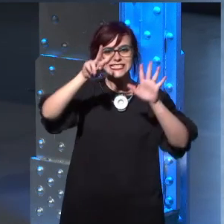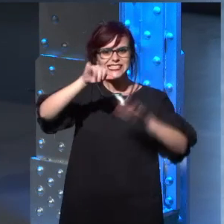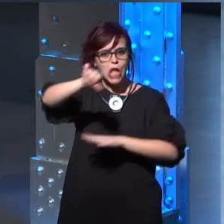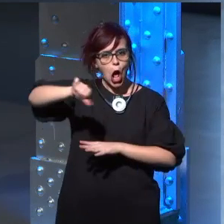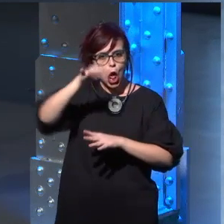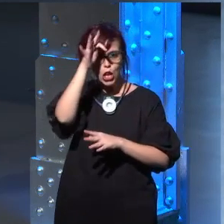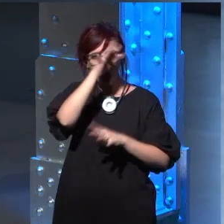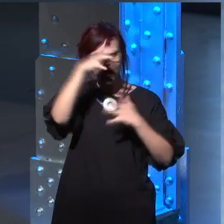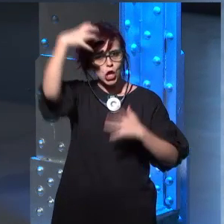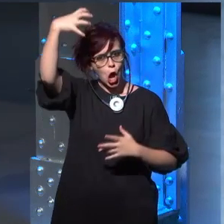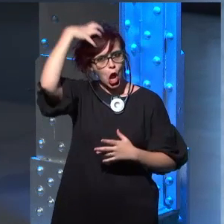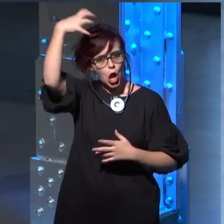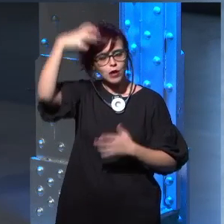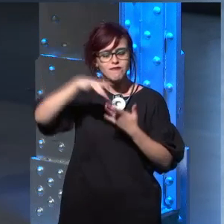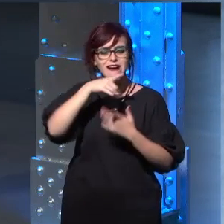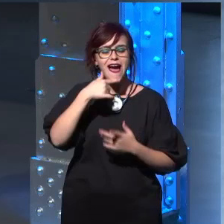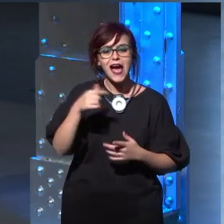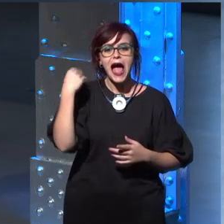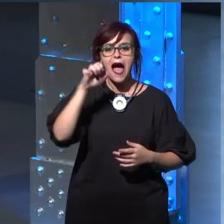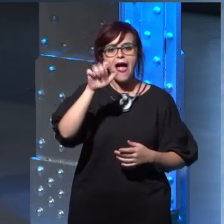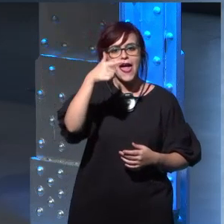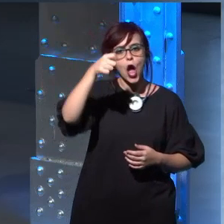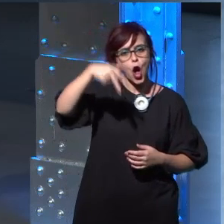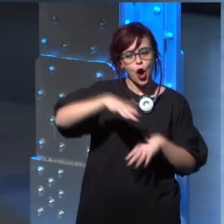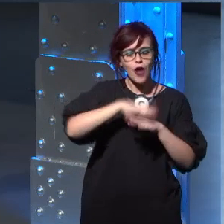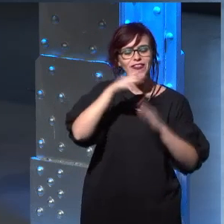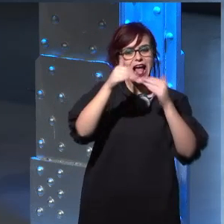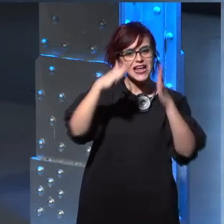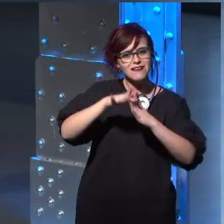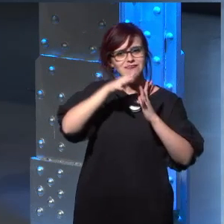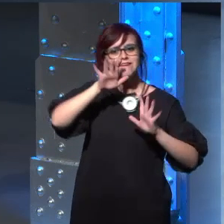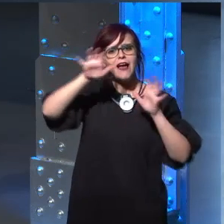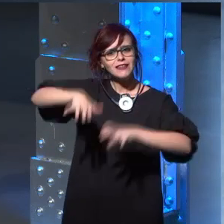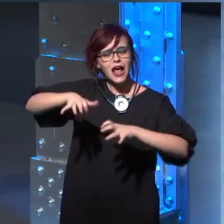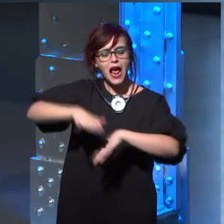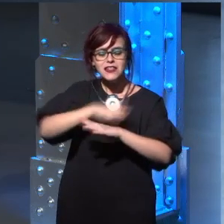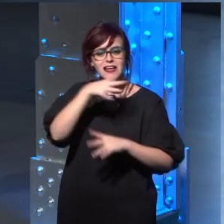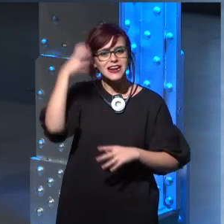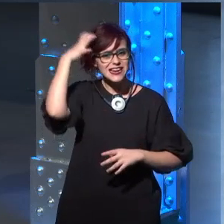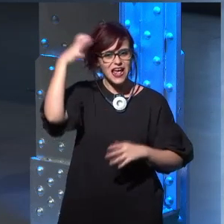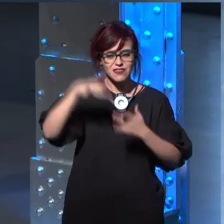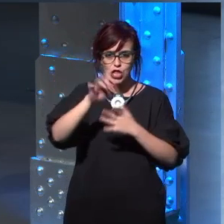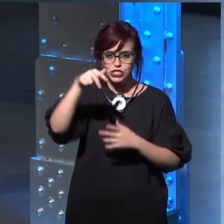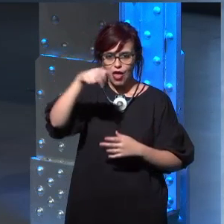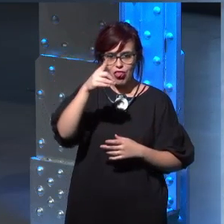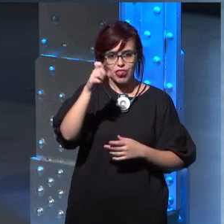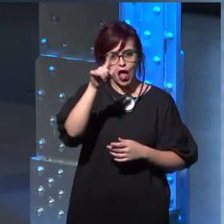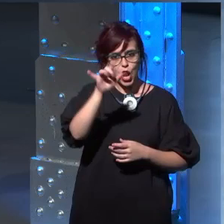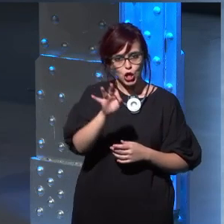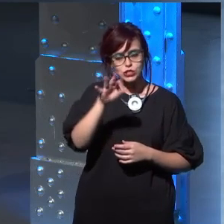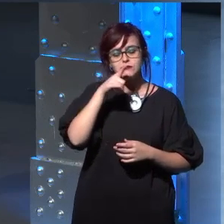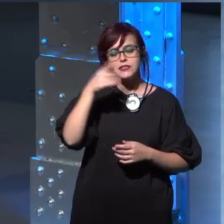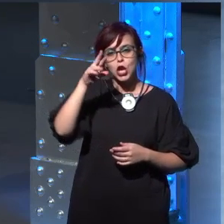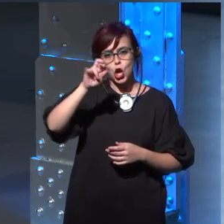lo coronó y lo proclamó Aegon de la casa Targaryen, el primero de su nombre, rey de los Ándalos, los Rhoynar, y los primeros